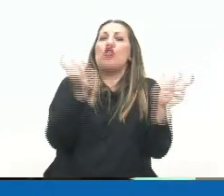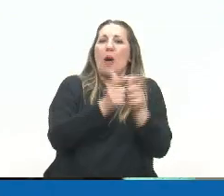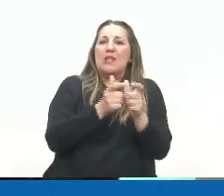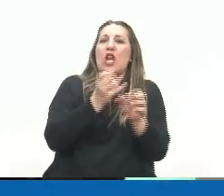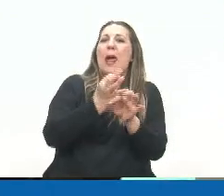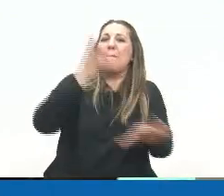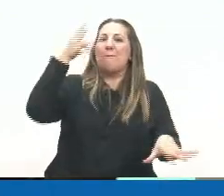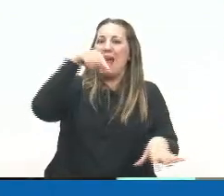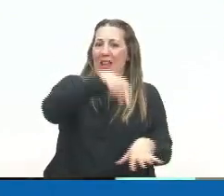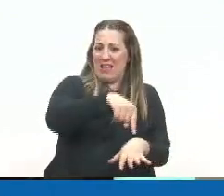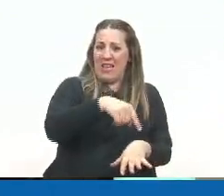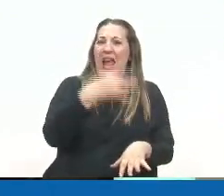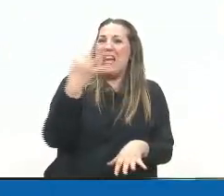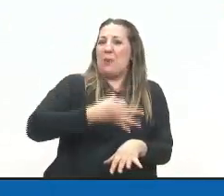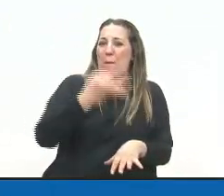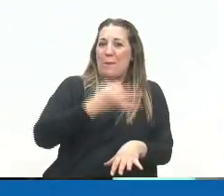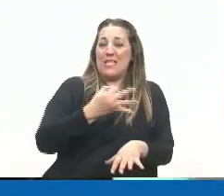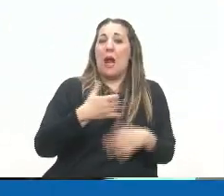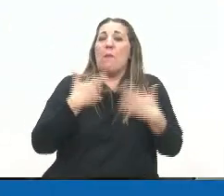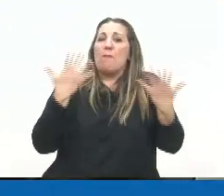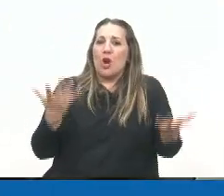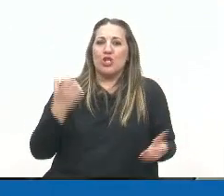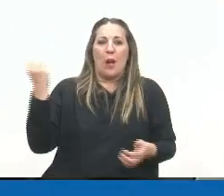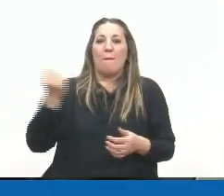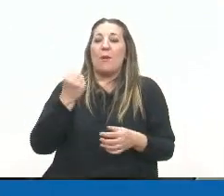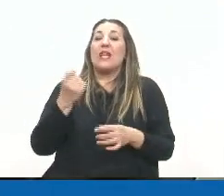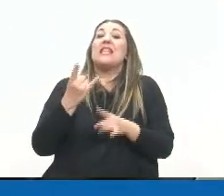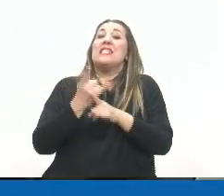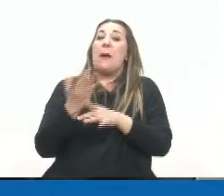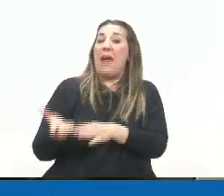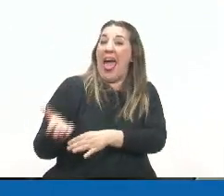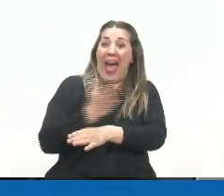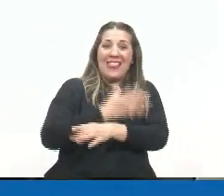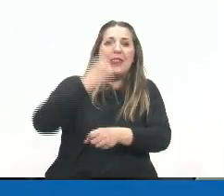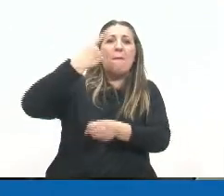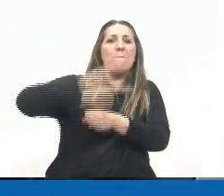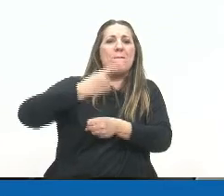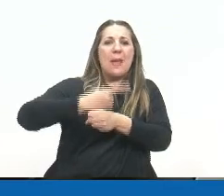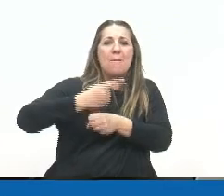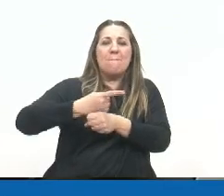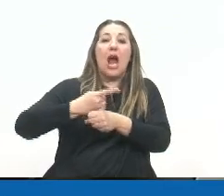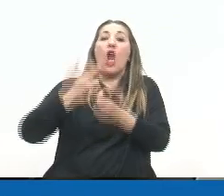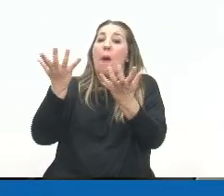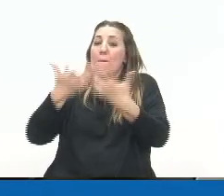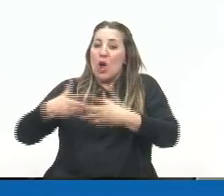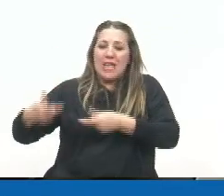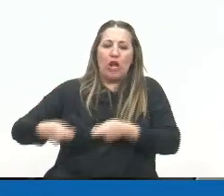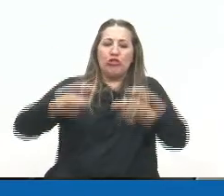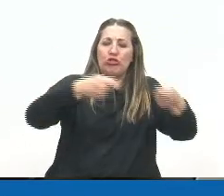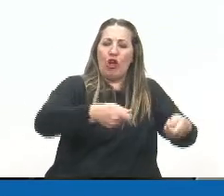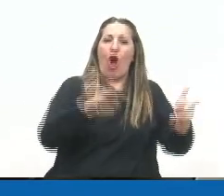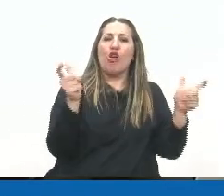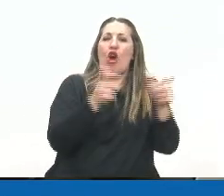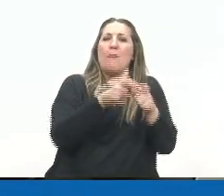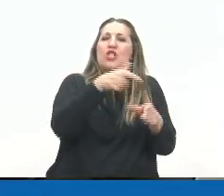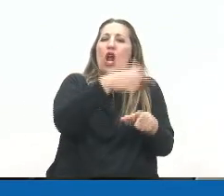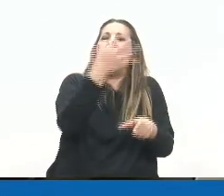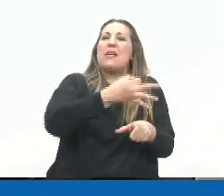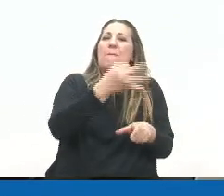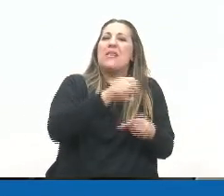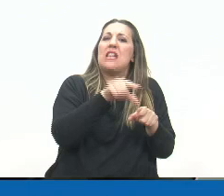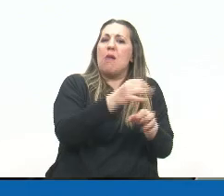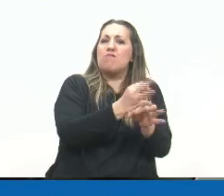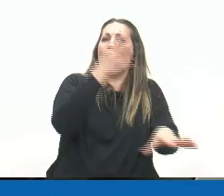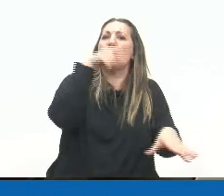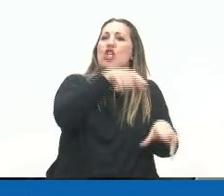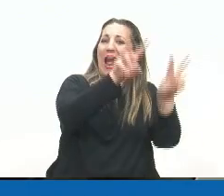acá es un debate en general por eso es que todos los proyectos pasan previamente por una comisión que se especializa en esos temas y hay previsto tanto